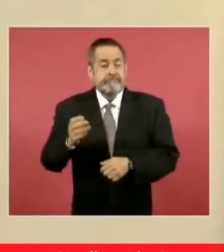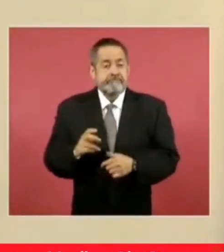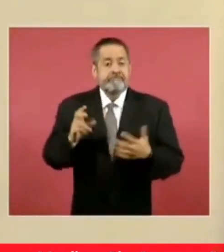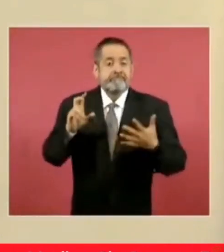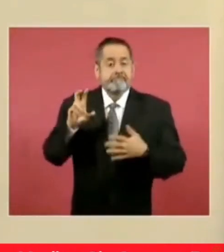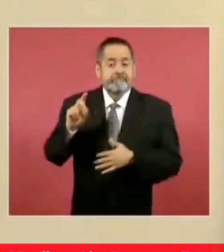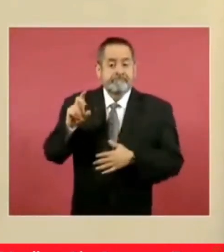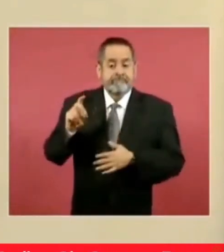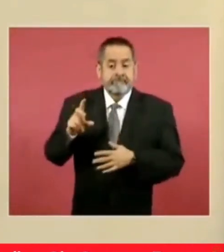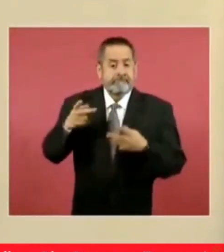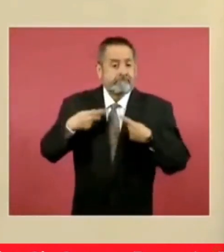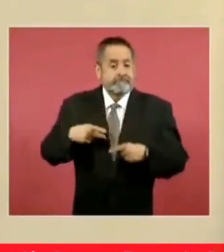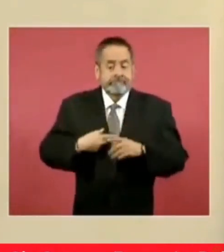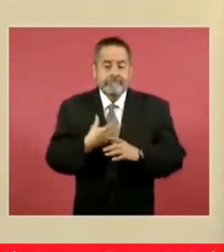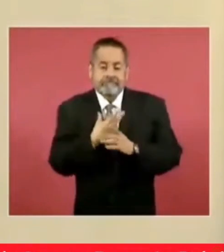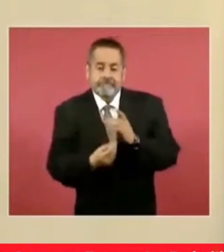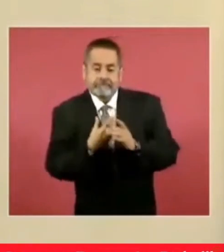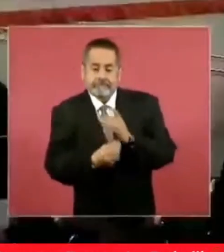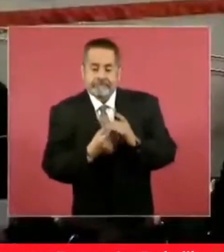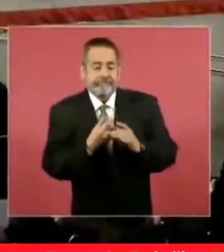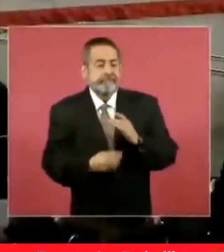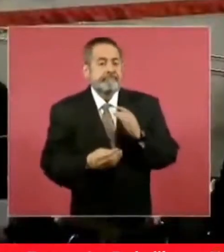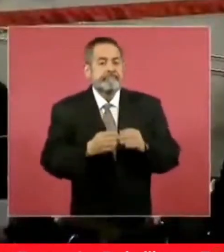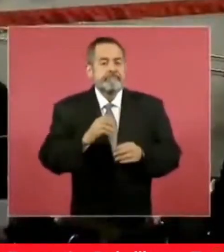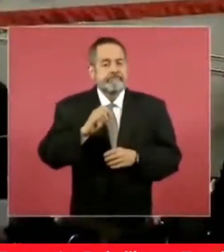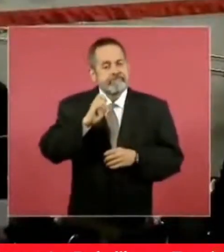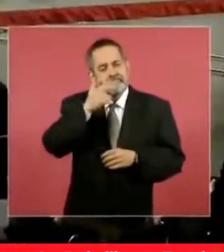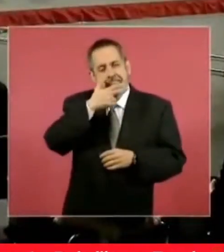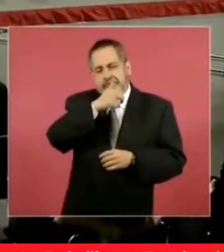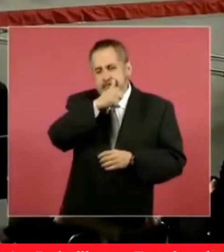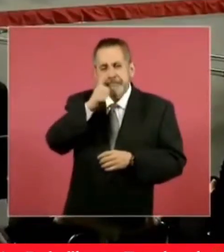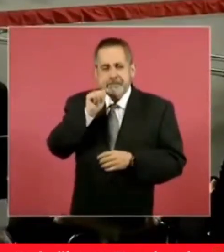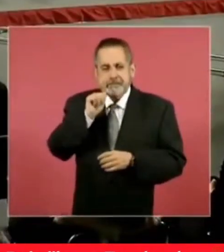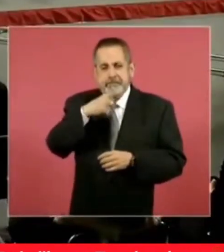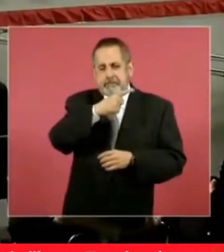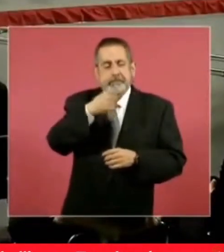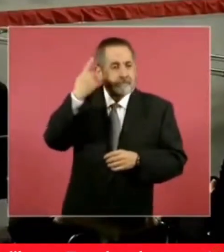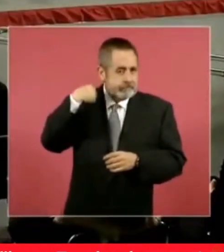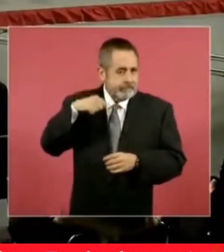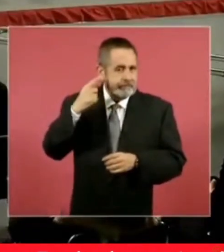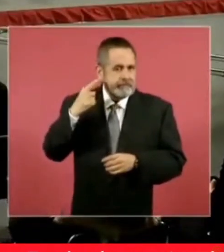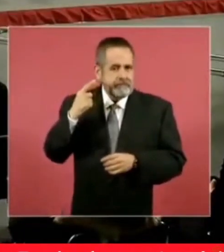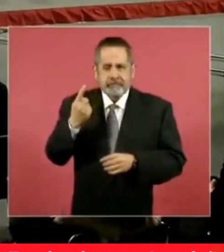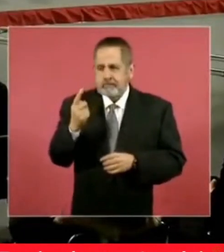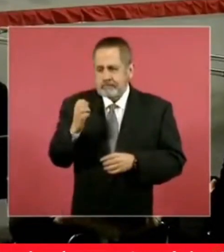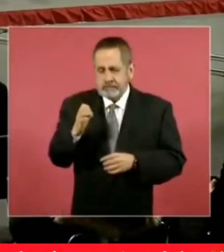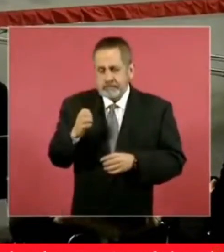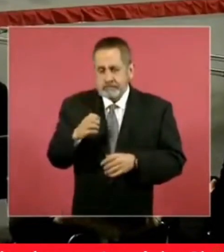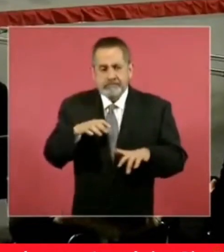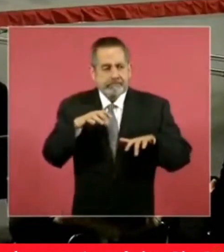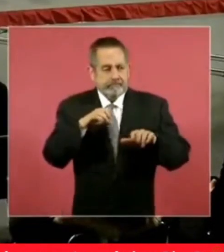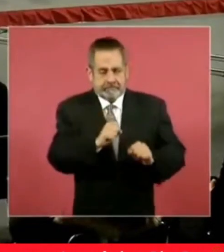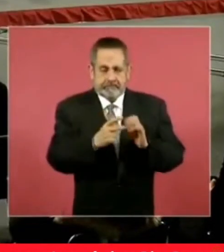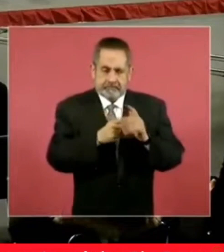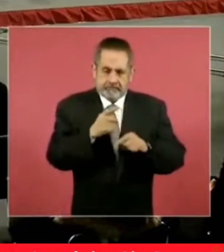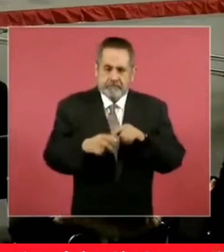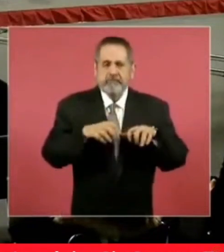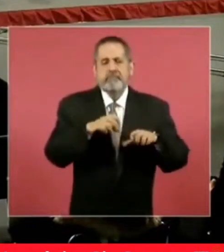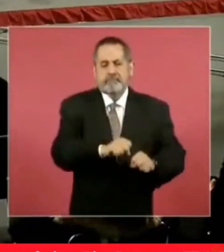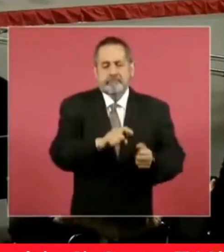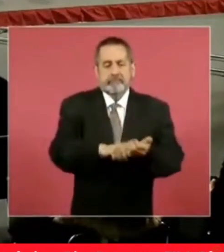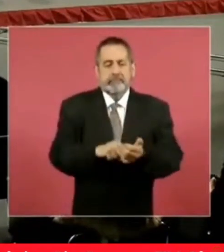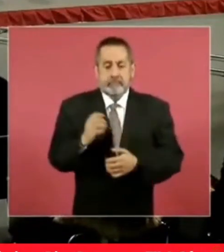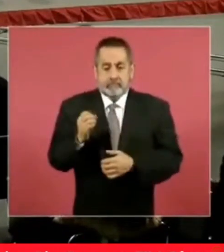cerezo número 3 en Ciudad Juárez Chihuahua el pasado primero de enero y eh recapturado En